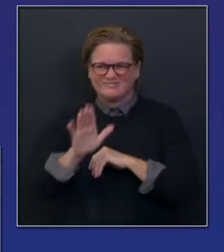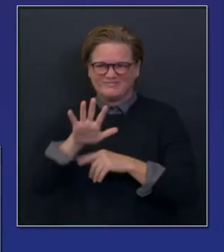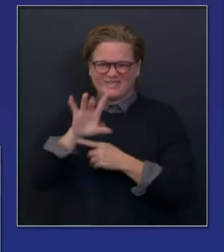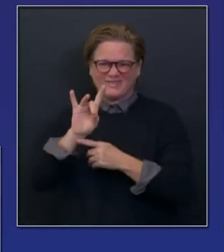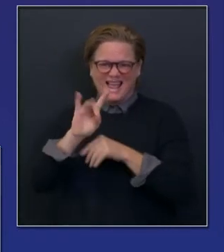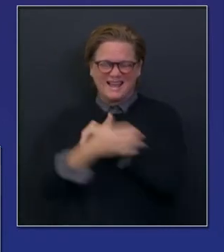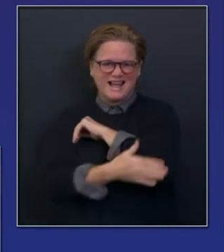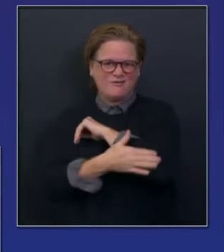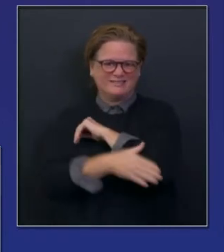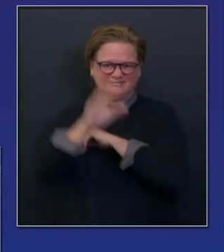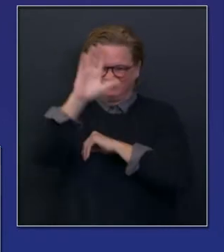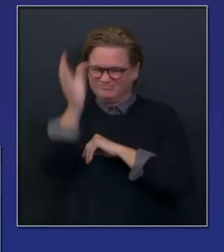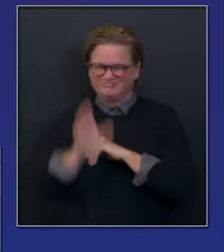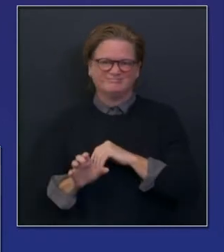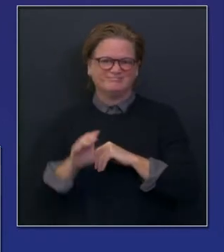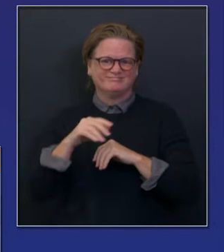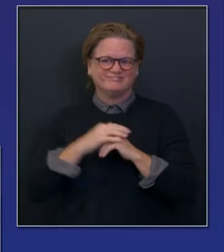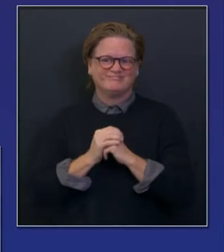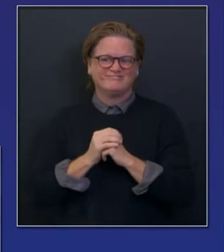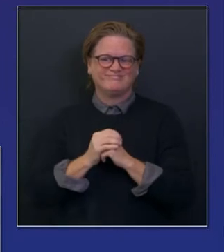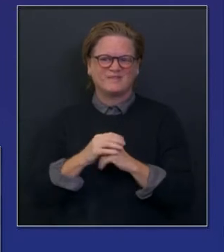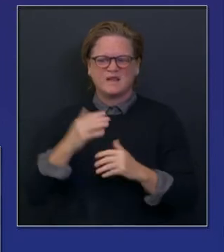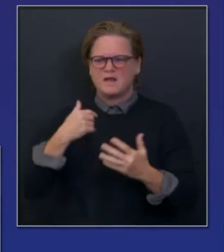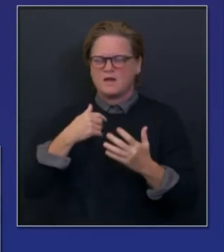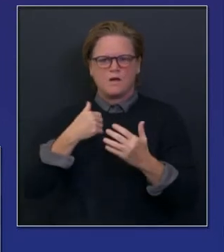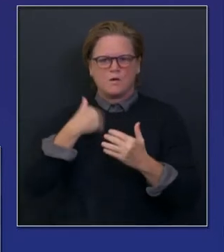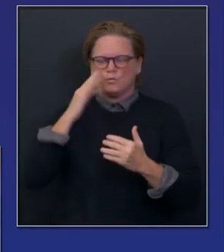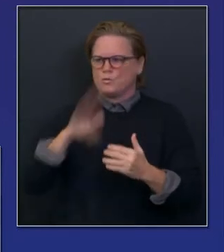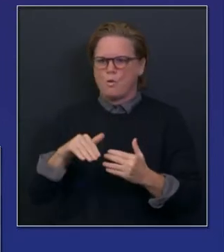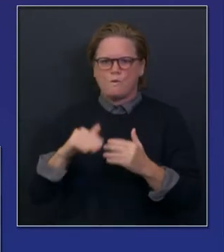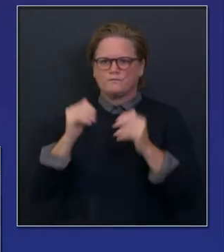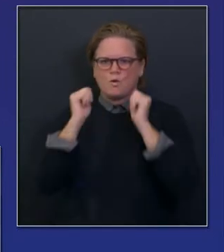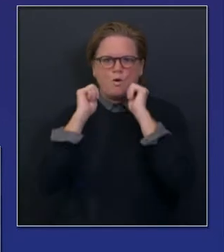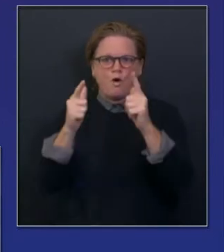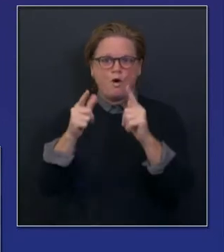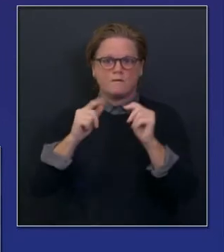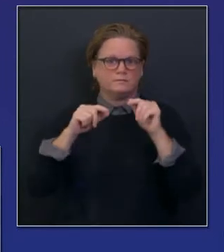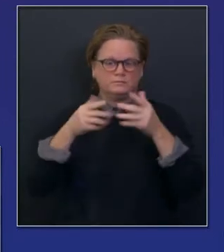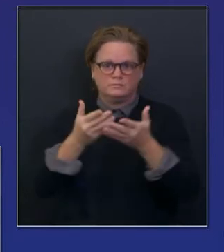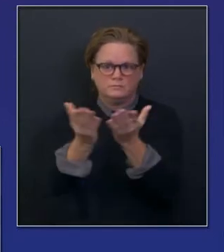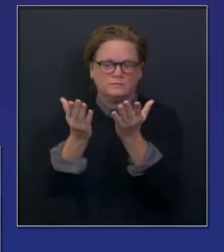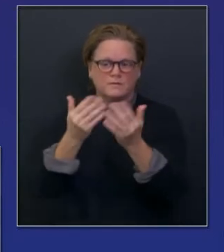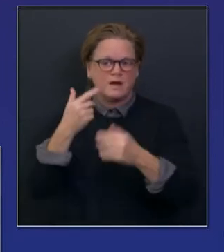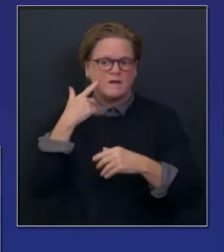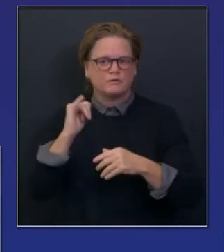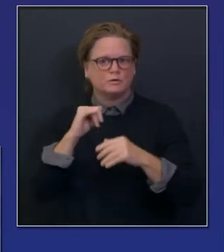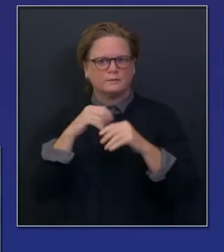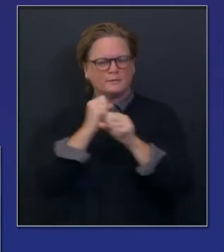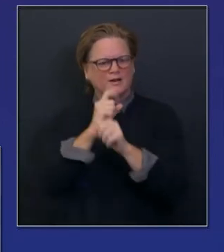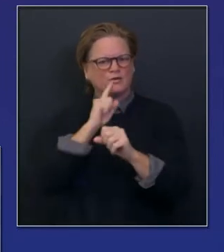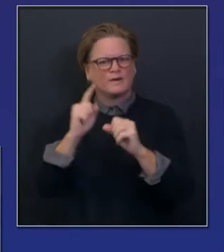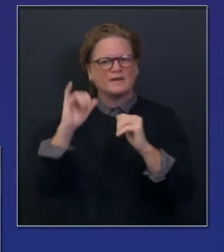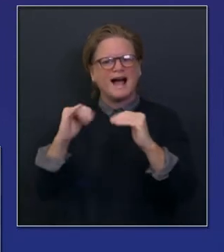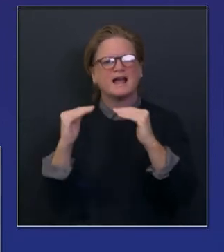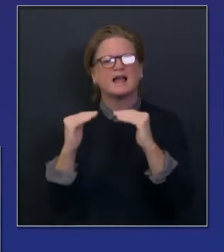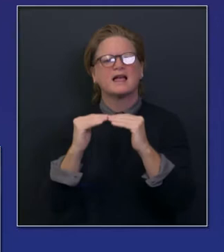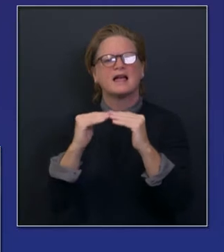estar incluidos en este proceso de vacunas y no debemos excluir a nadie. Hablamos